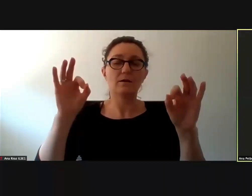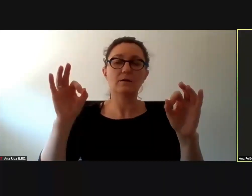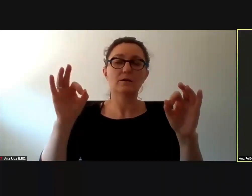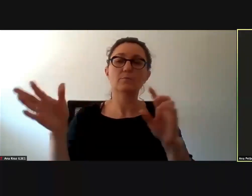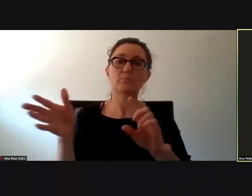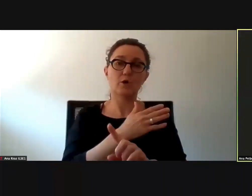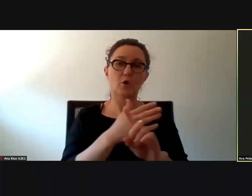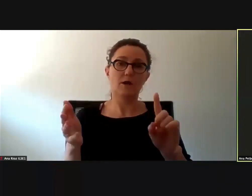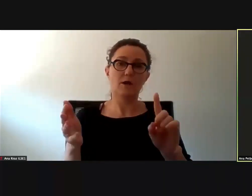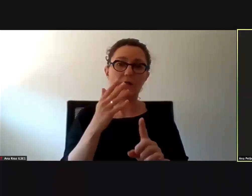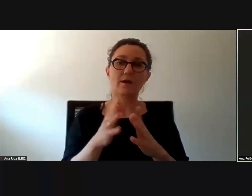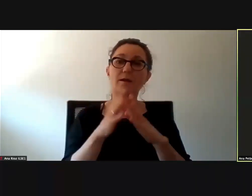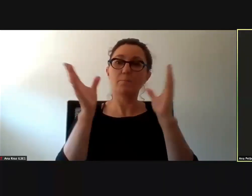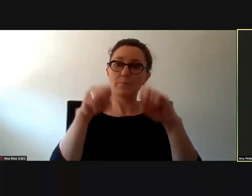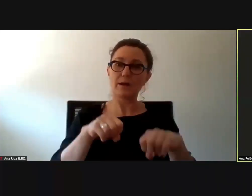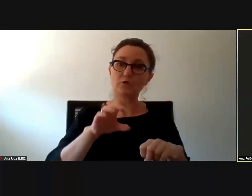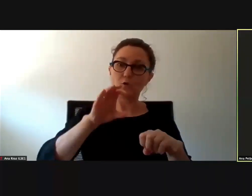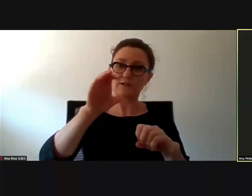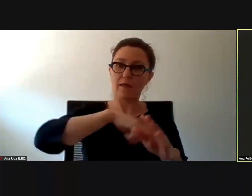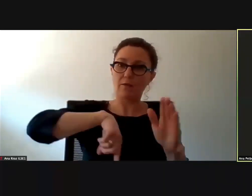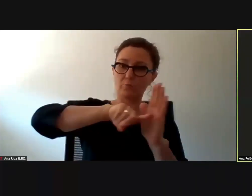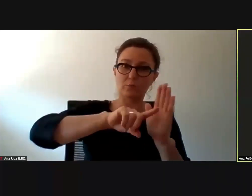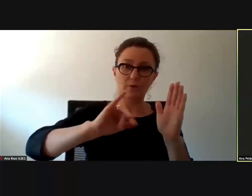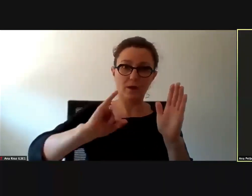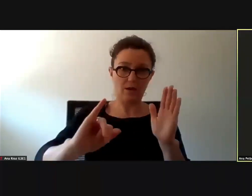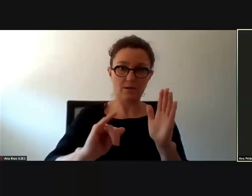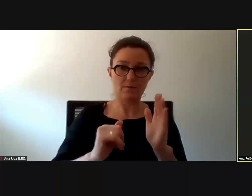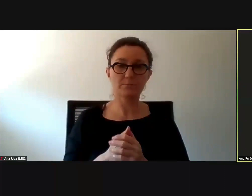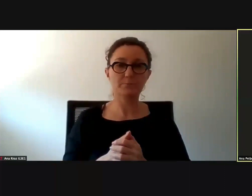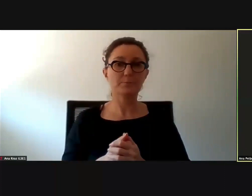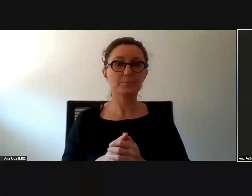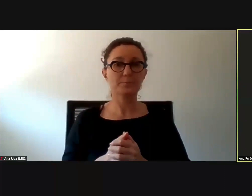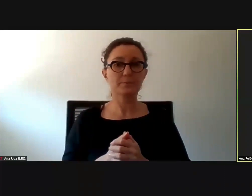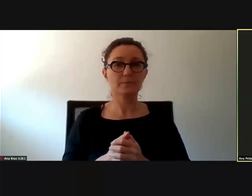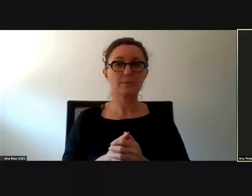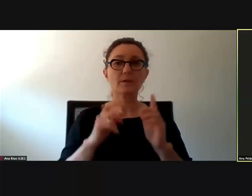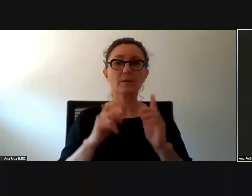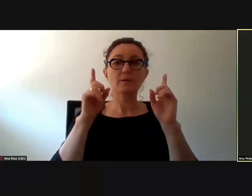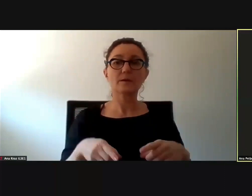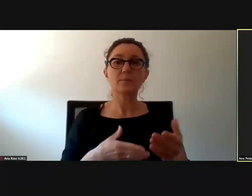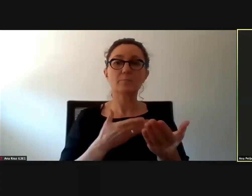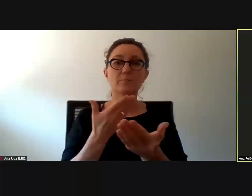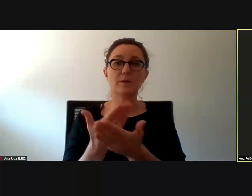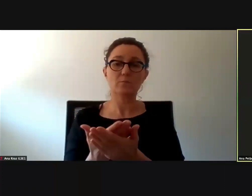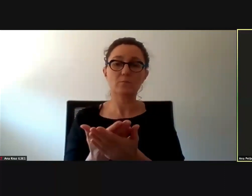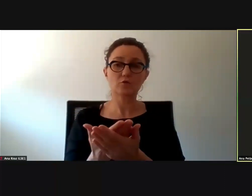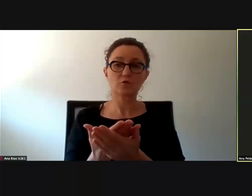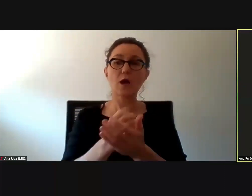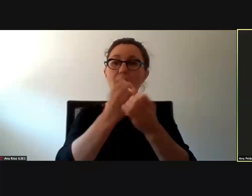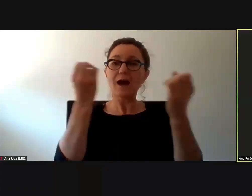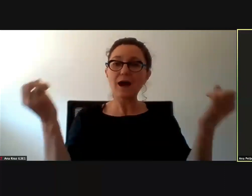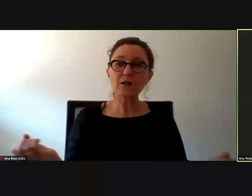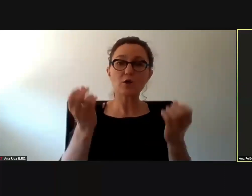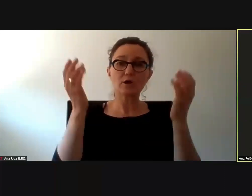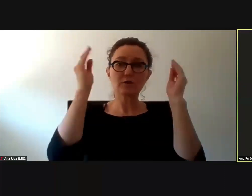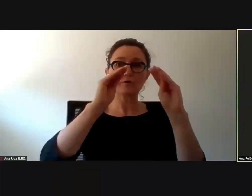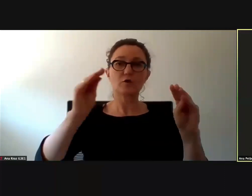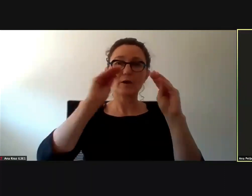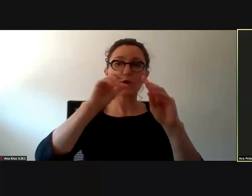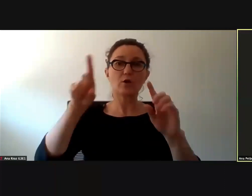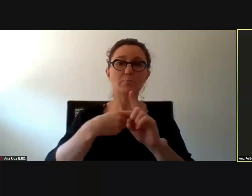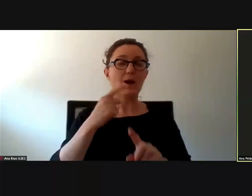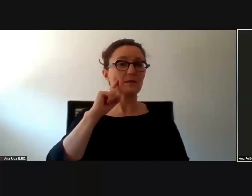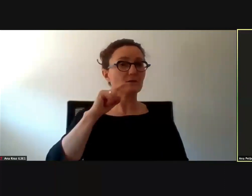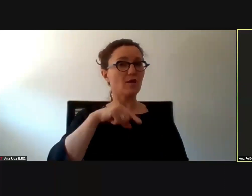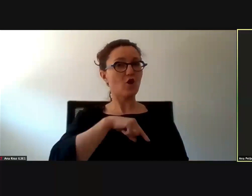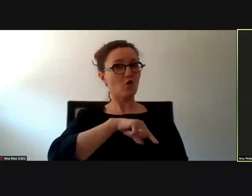el Pacto de Estado. Igualmente, por supuesto, pedimos acciones de formación y de toma de conciencia, como la que